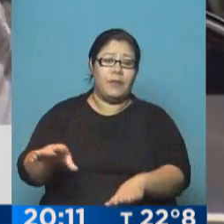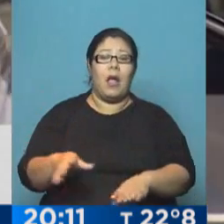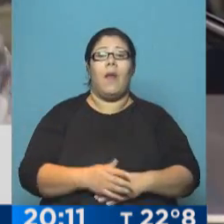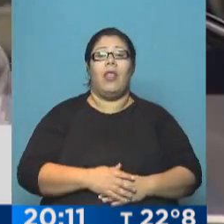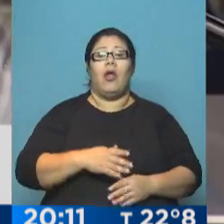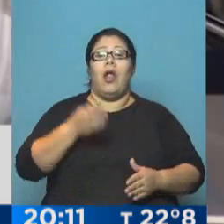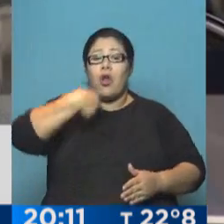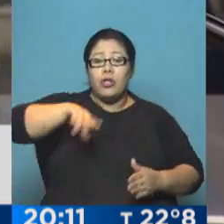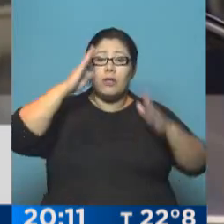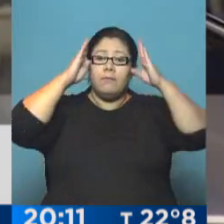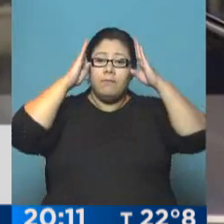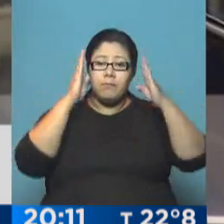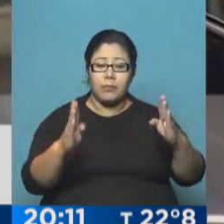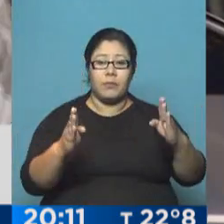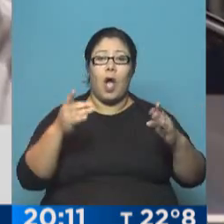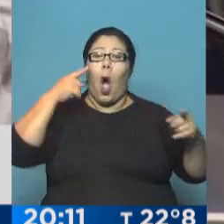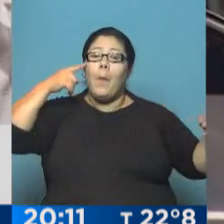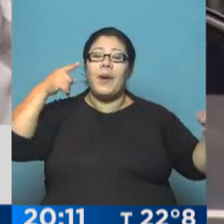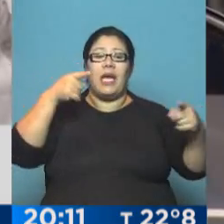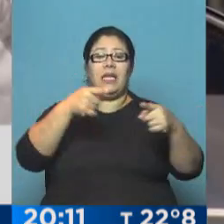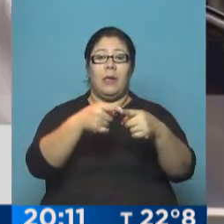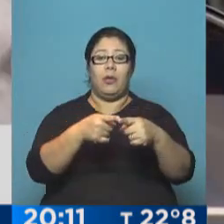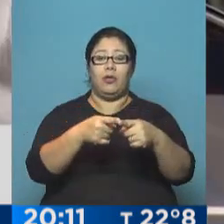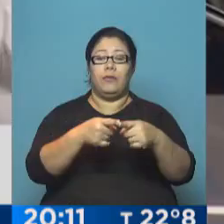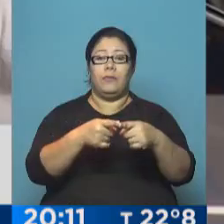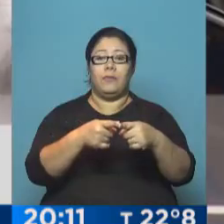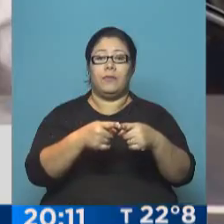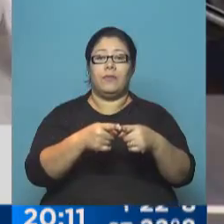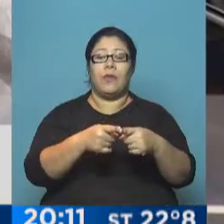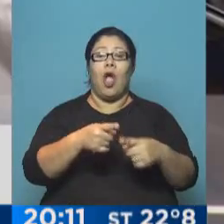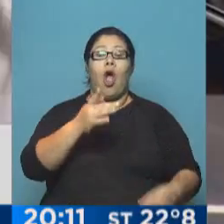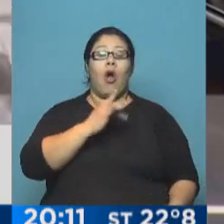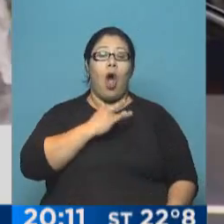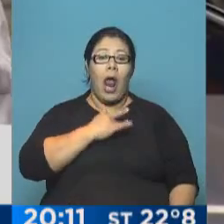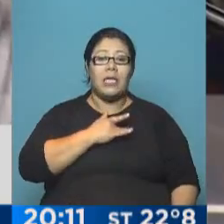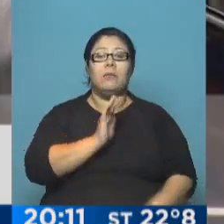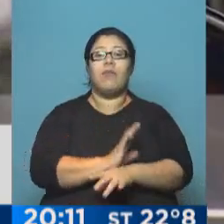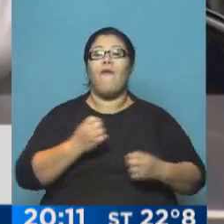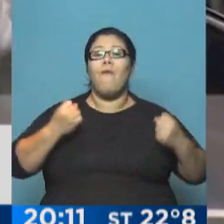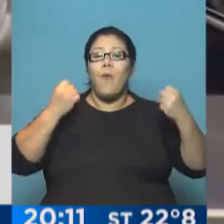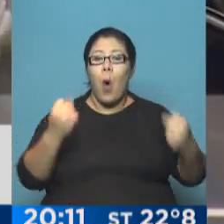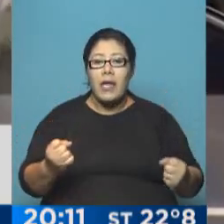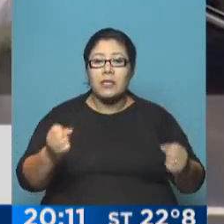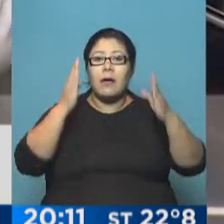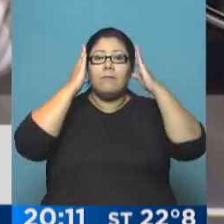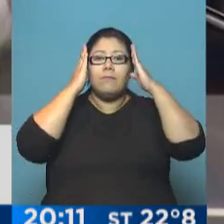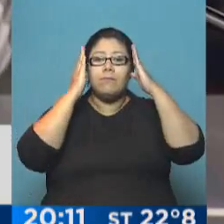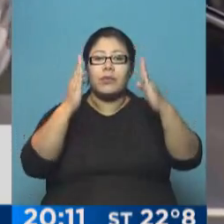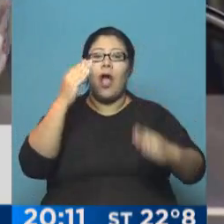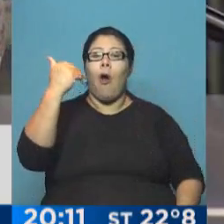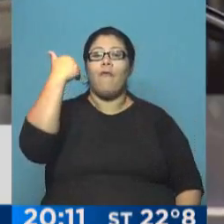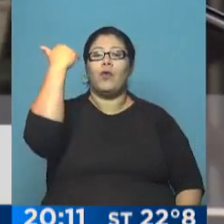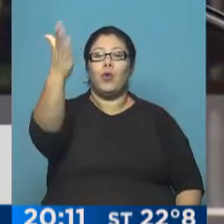mente, nuestros objetivos, nuestro corazón y nuestras fuerzas mirando hacia el